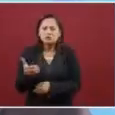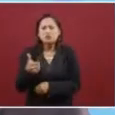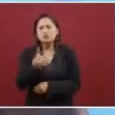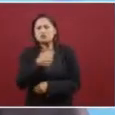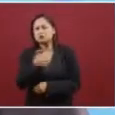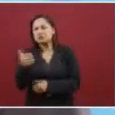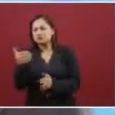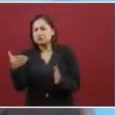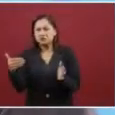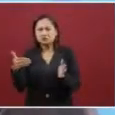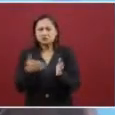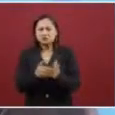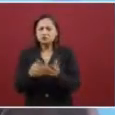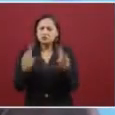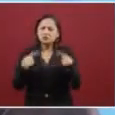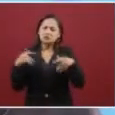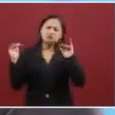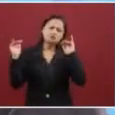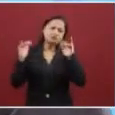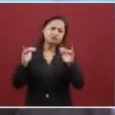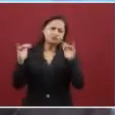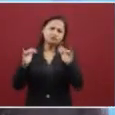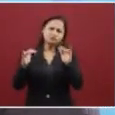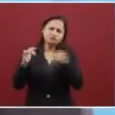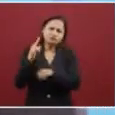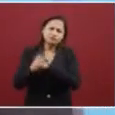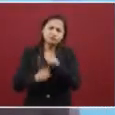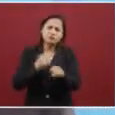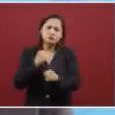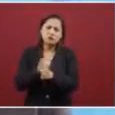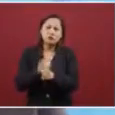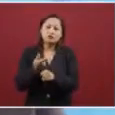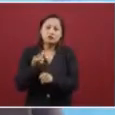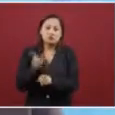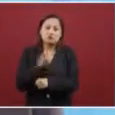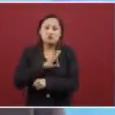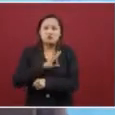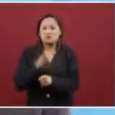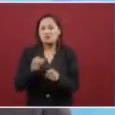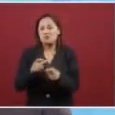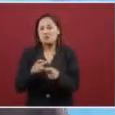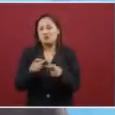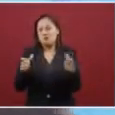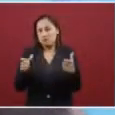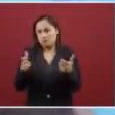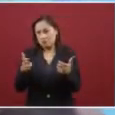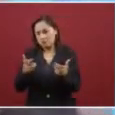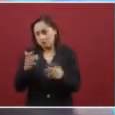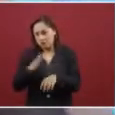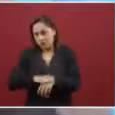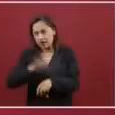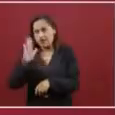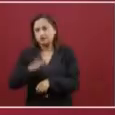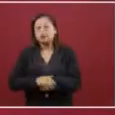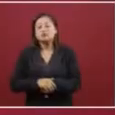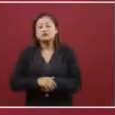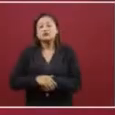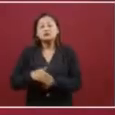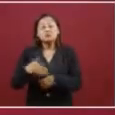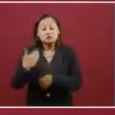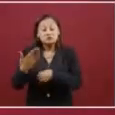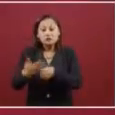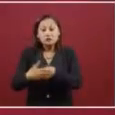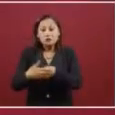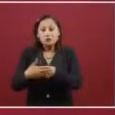pasajeros por año y que tiene hoy capacidad para 4 ó 5 y que tendrá una capacidad muy pronto